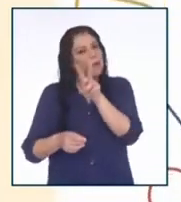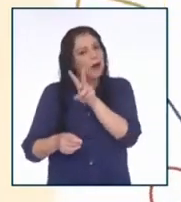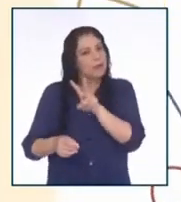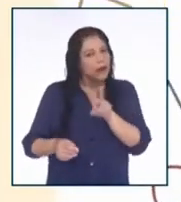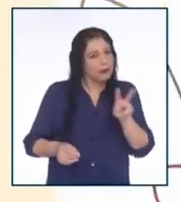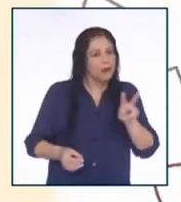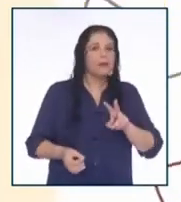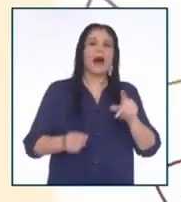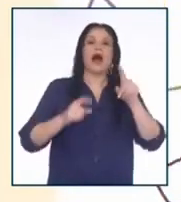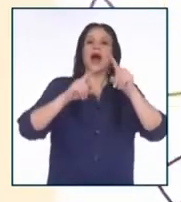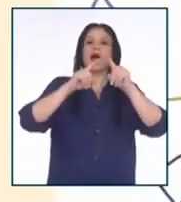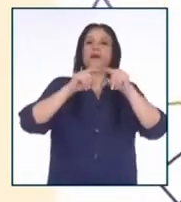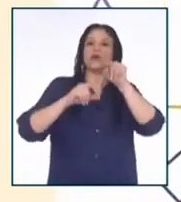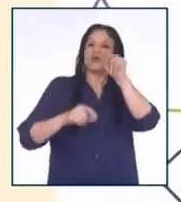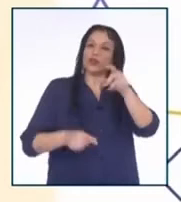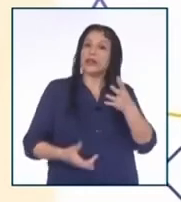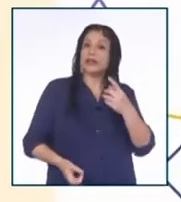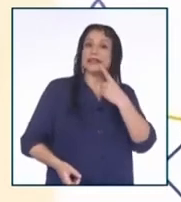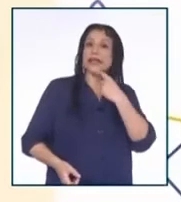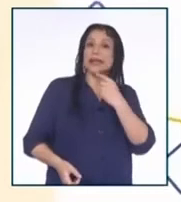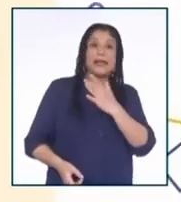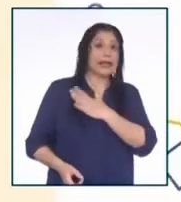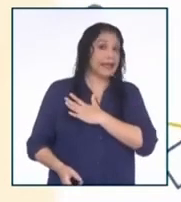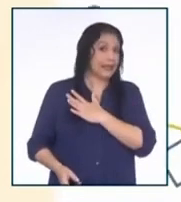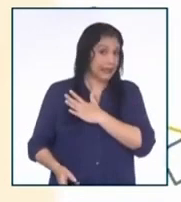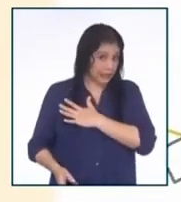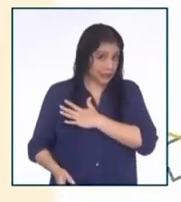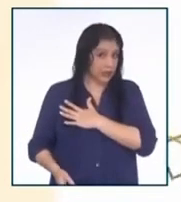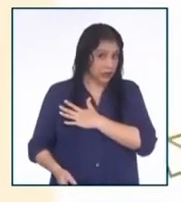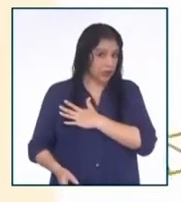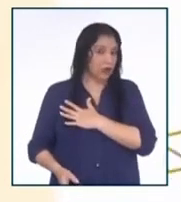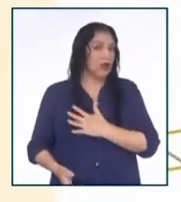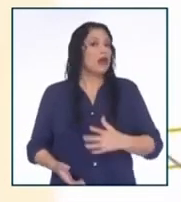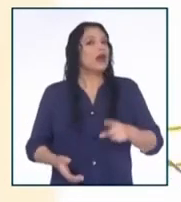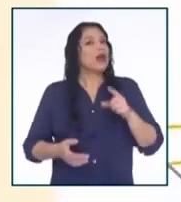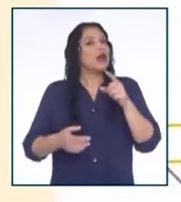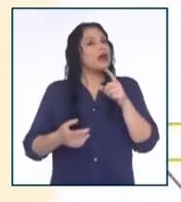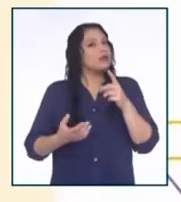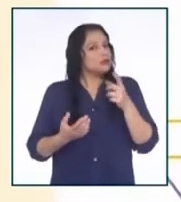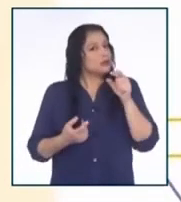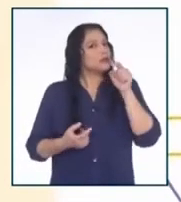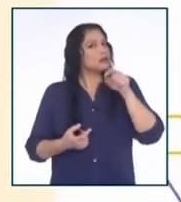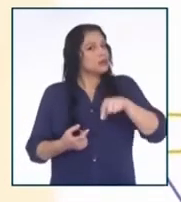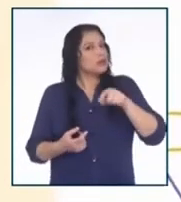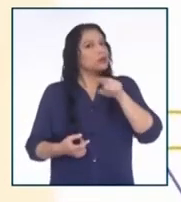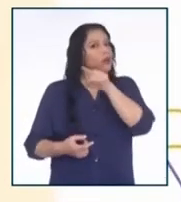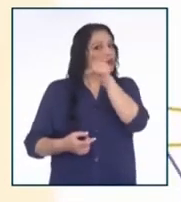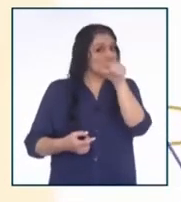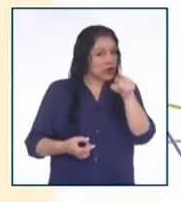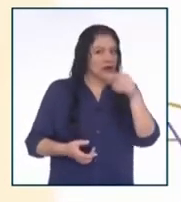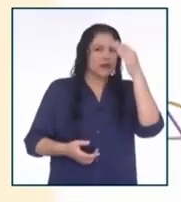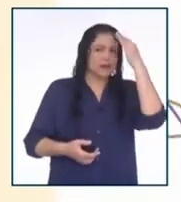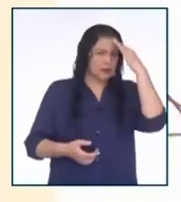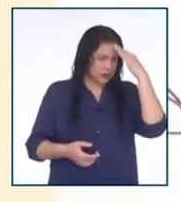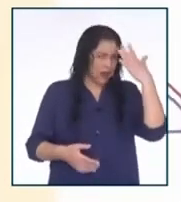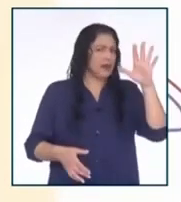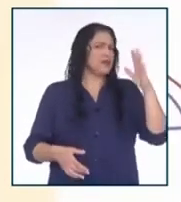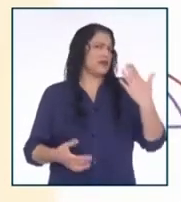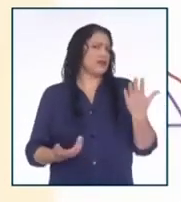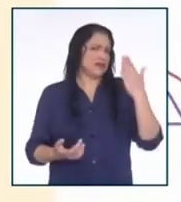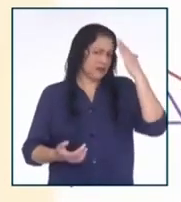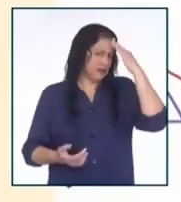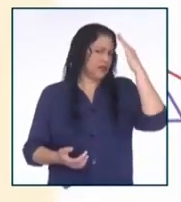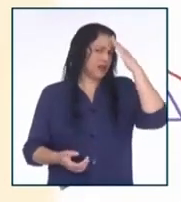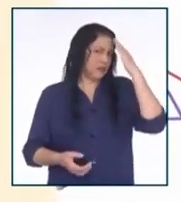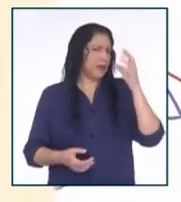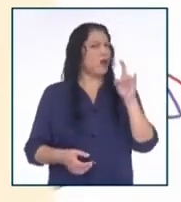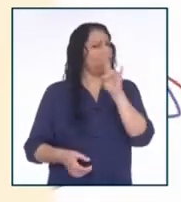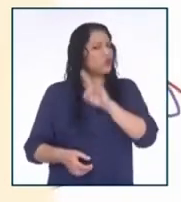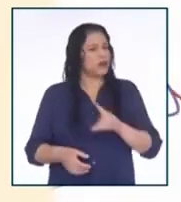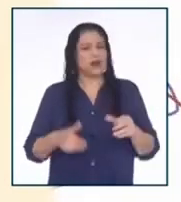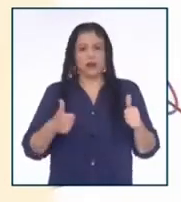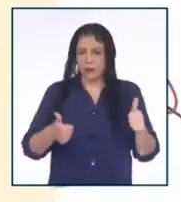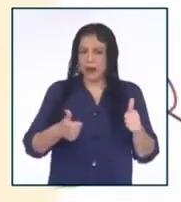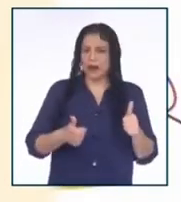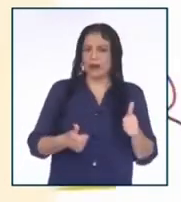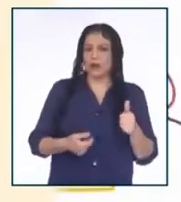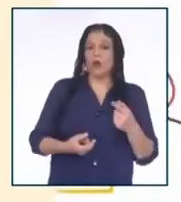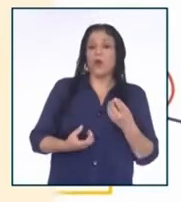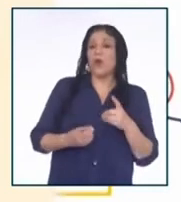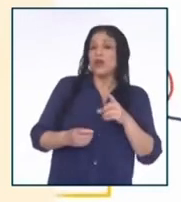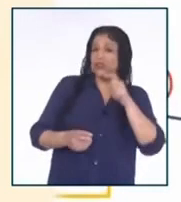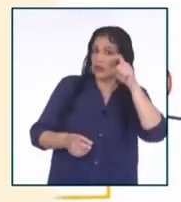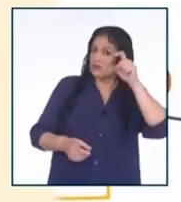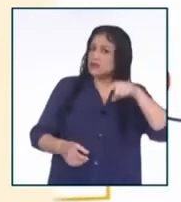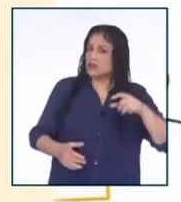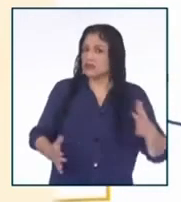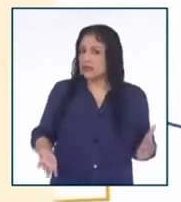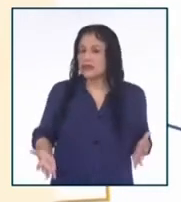nivel que se encuentran ustedes en quinto de secundaria, esperamos que sepan usarlos adecuadamente, siempre que sean